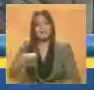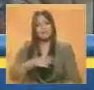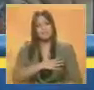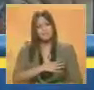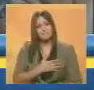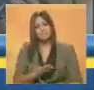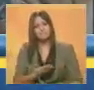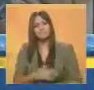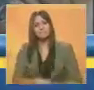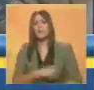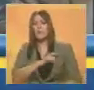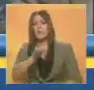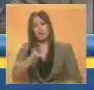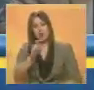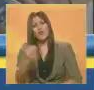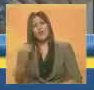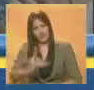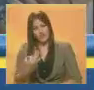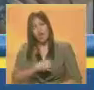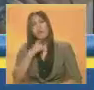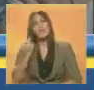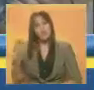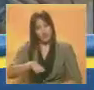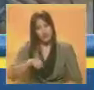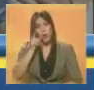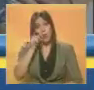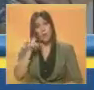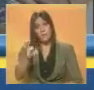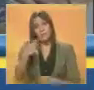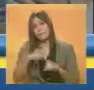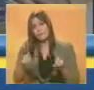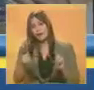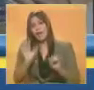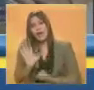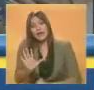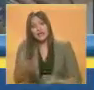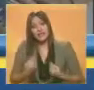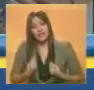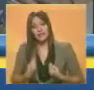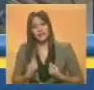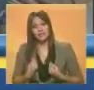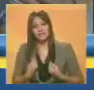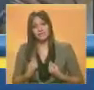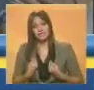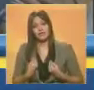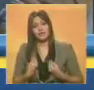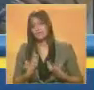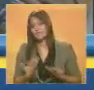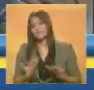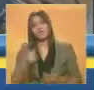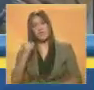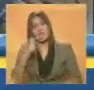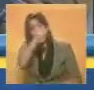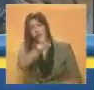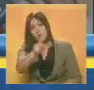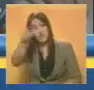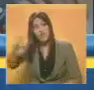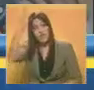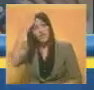lamentamos mucho la forma como cayó pero así es la vida y tenemos que el pueblo